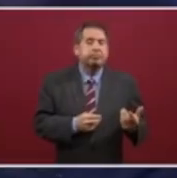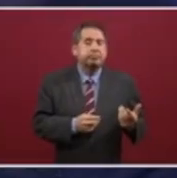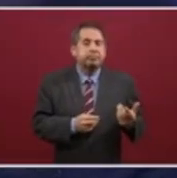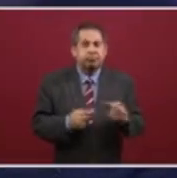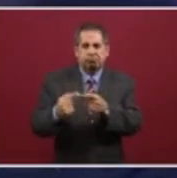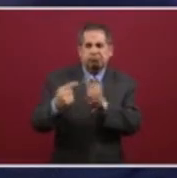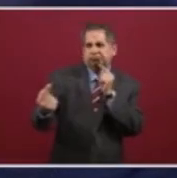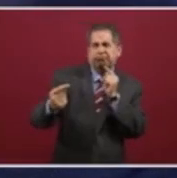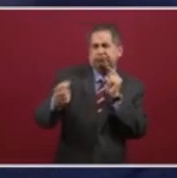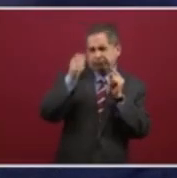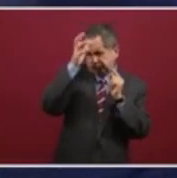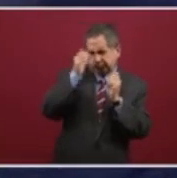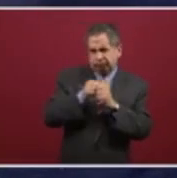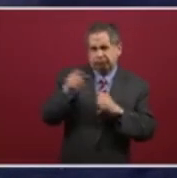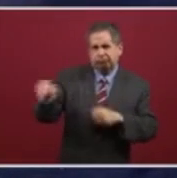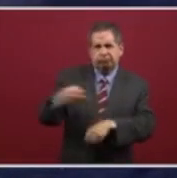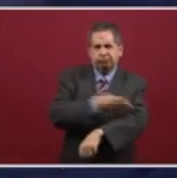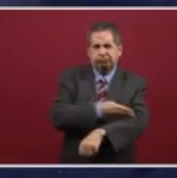oponen